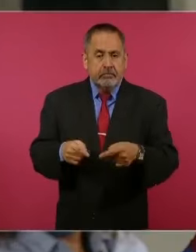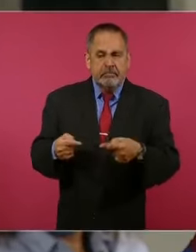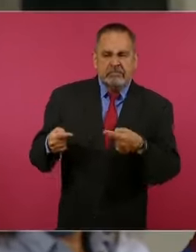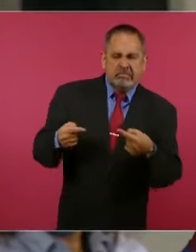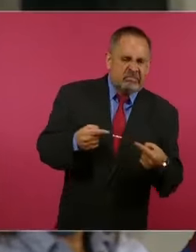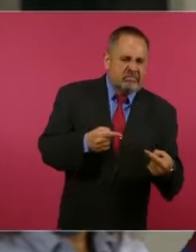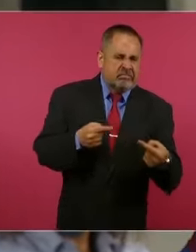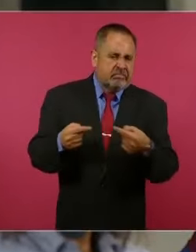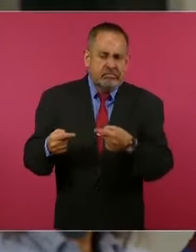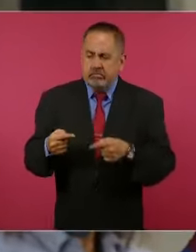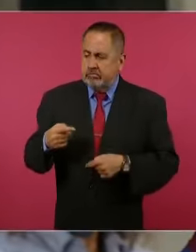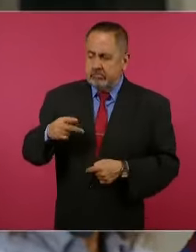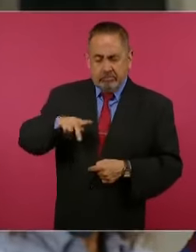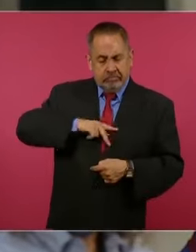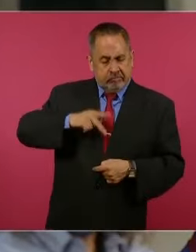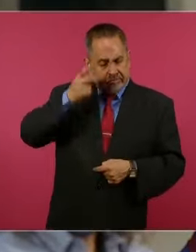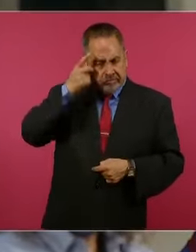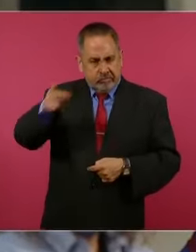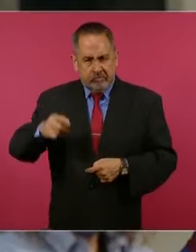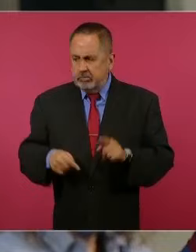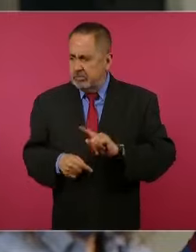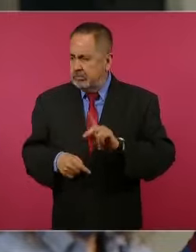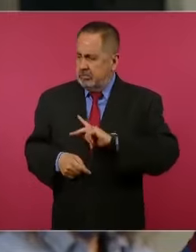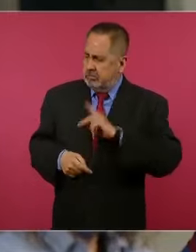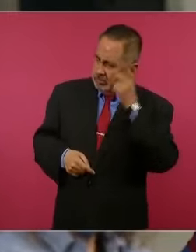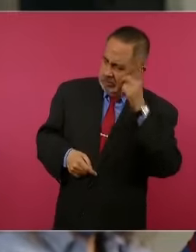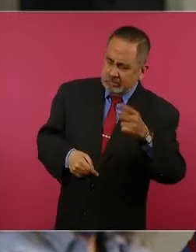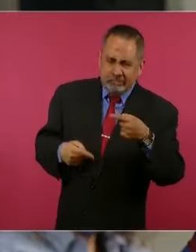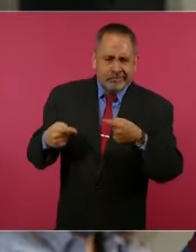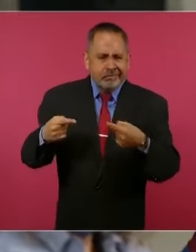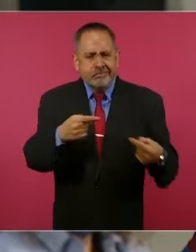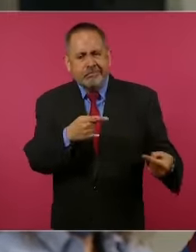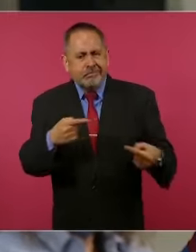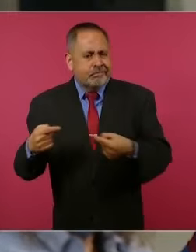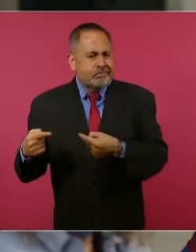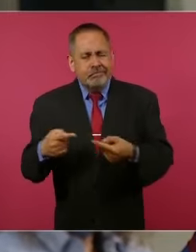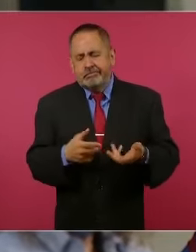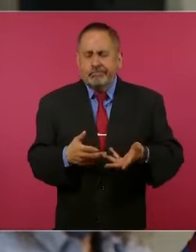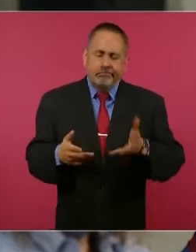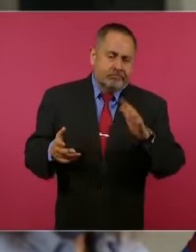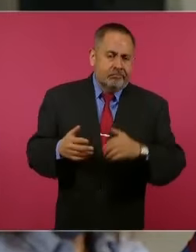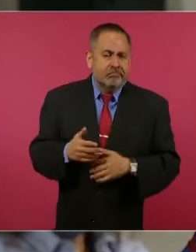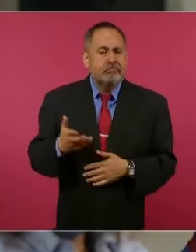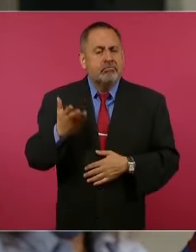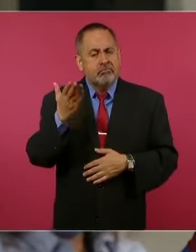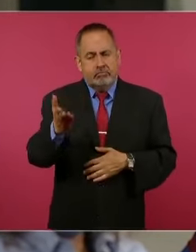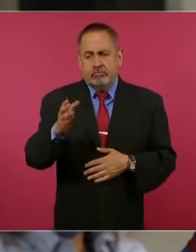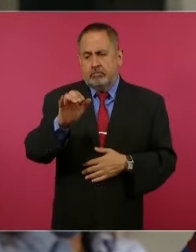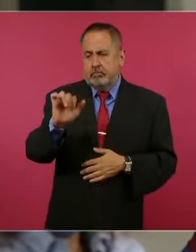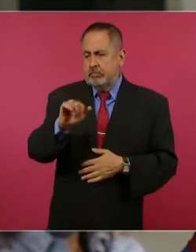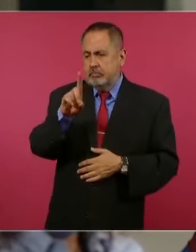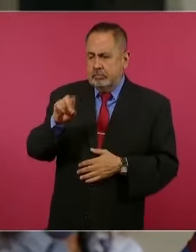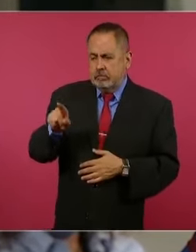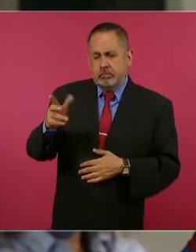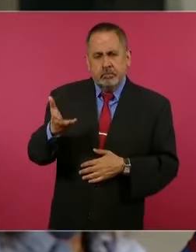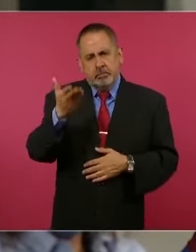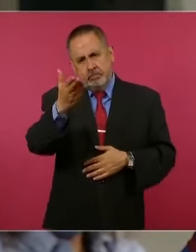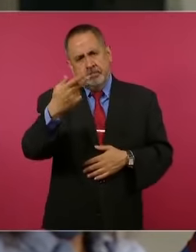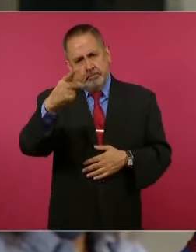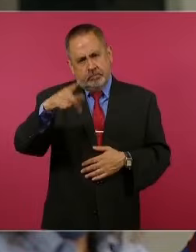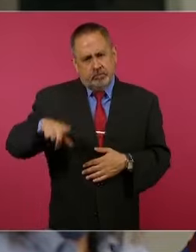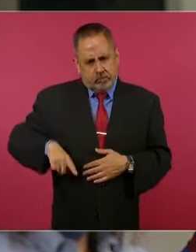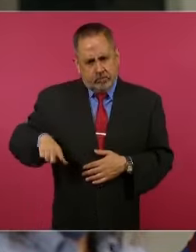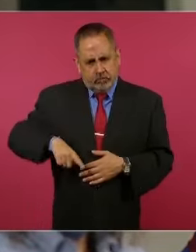afloja por la propiedad de esos de esas 3450 hectáreas y piden los ejidatarios a su gobierno